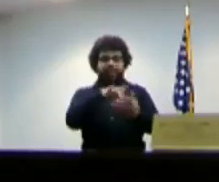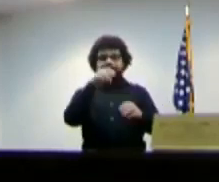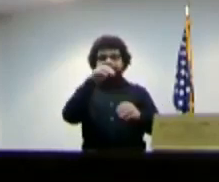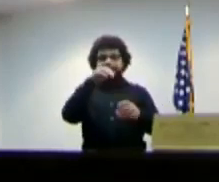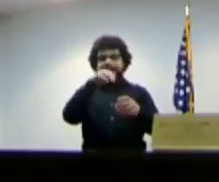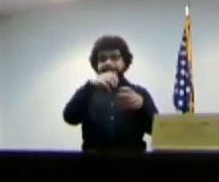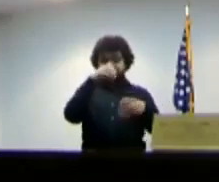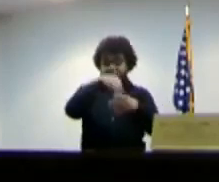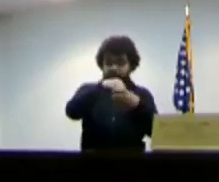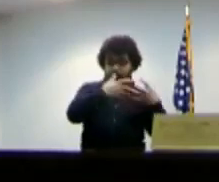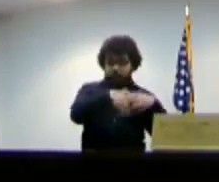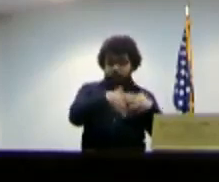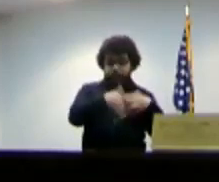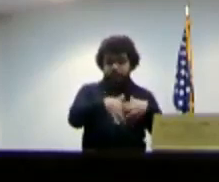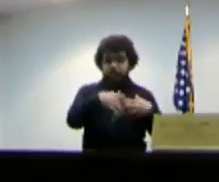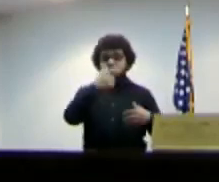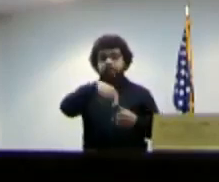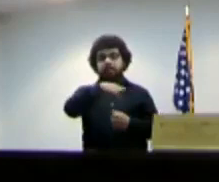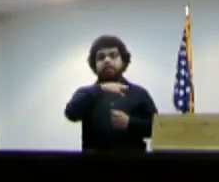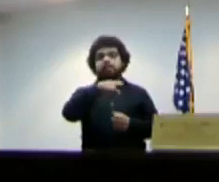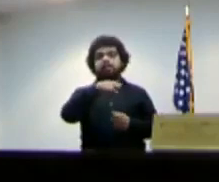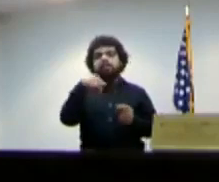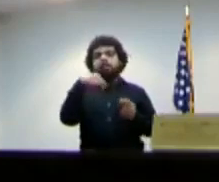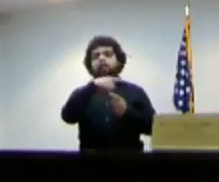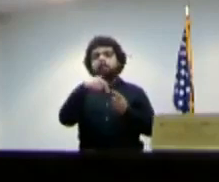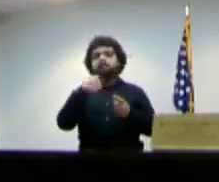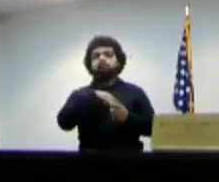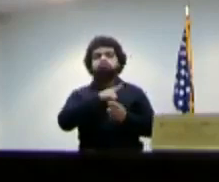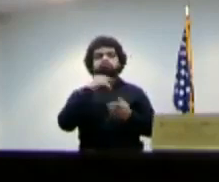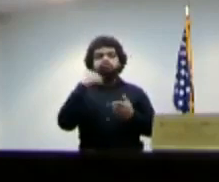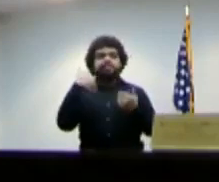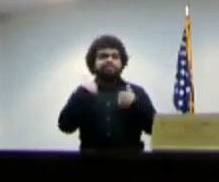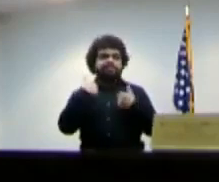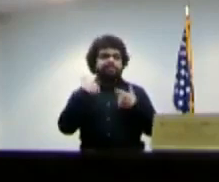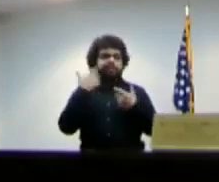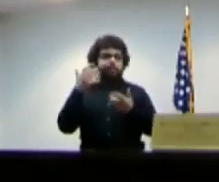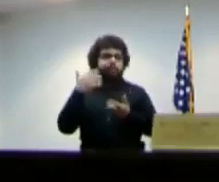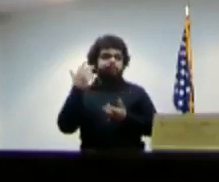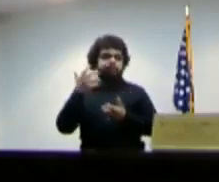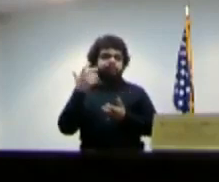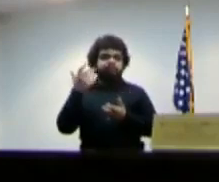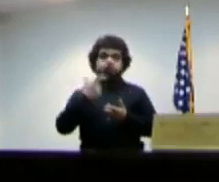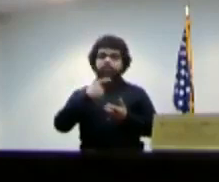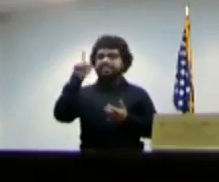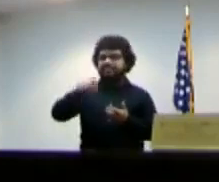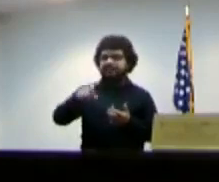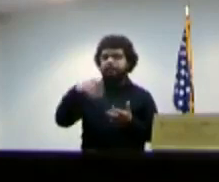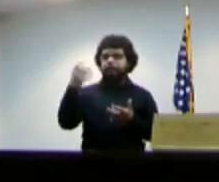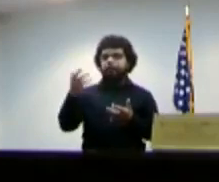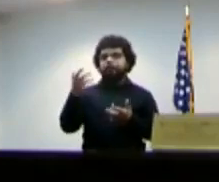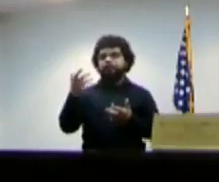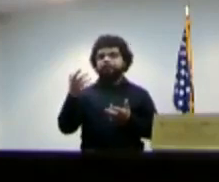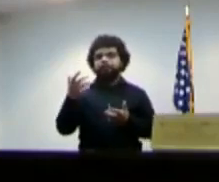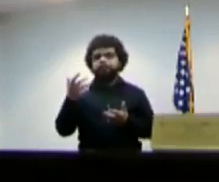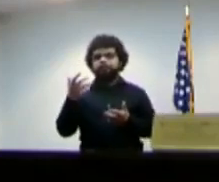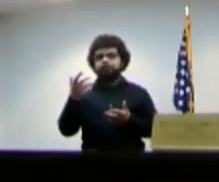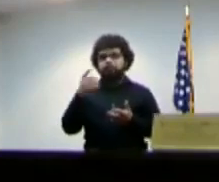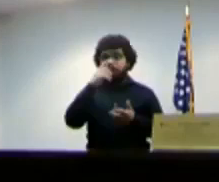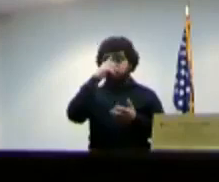plantas, cuando nosotros tenemos una necesidad de verificar, por ejemplo, los sistemas de